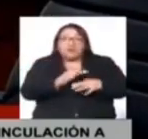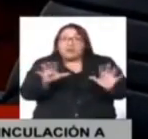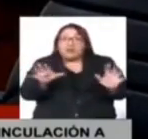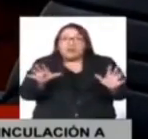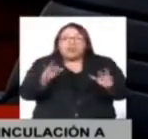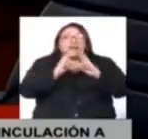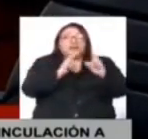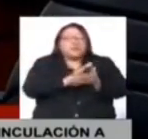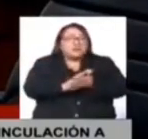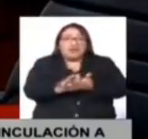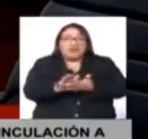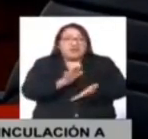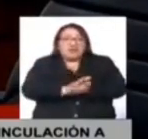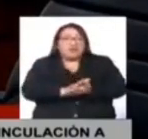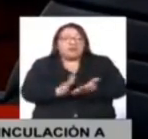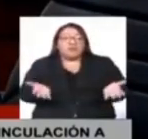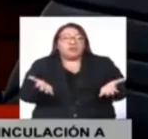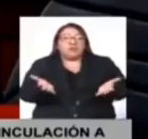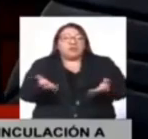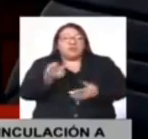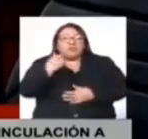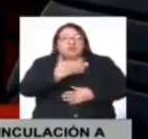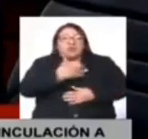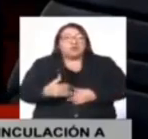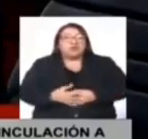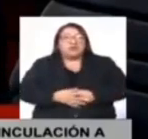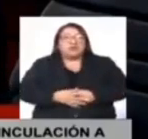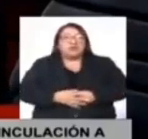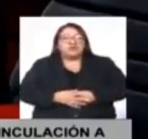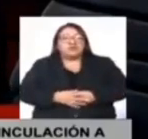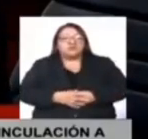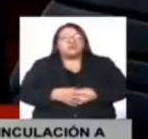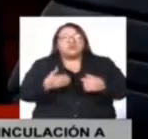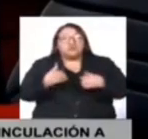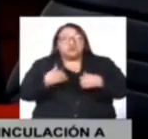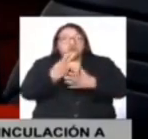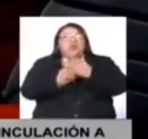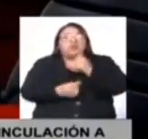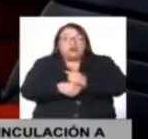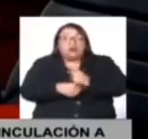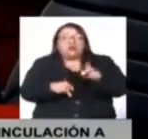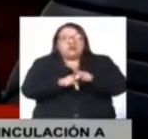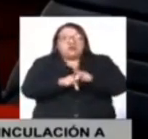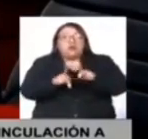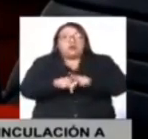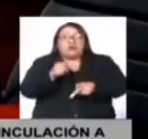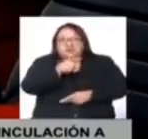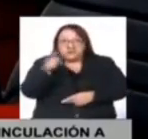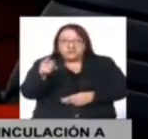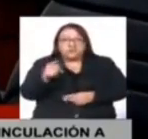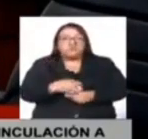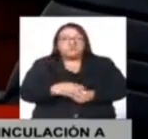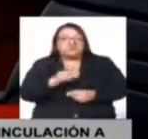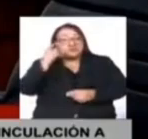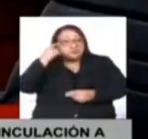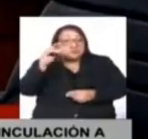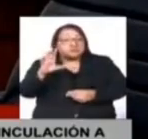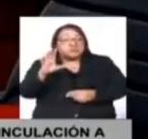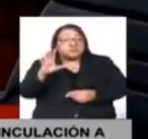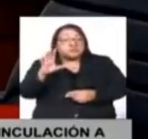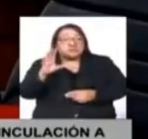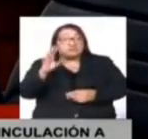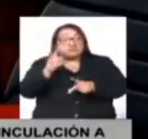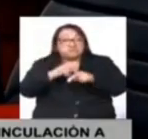por hechos que han sido difundidos en la prensa, que tiene la obligación y el derecho de informar, que me parece muy bien, pero que no